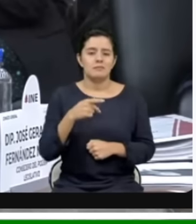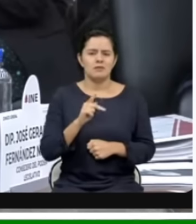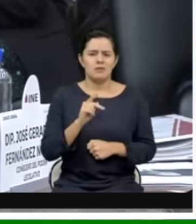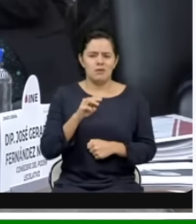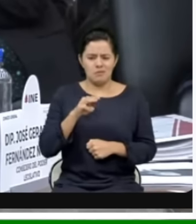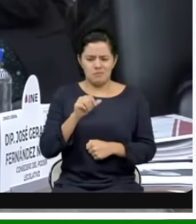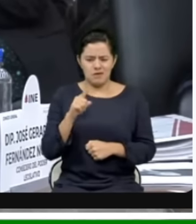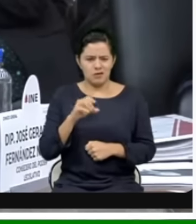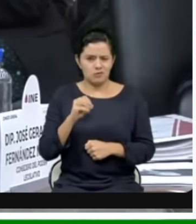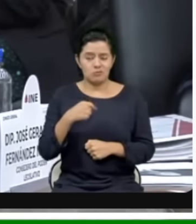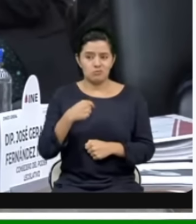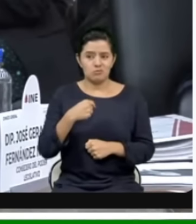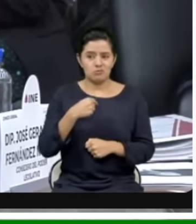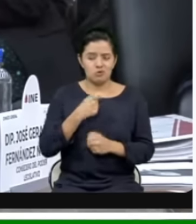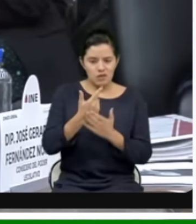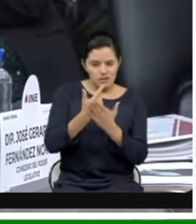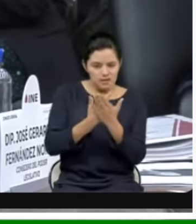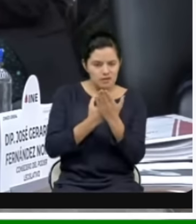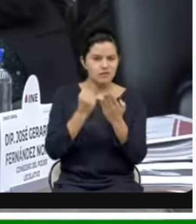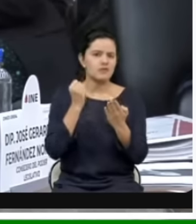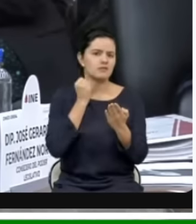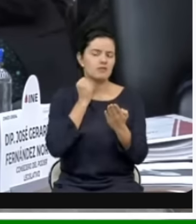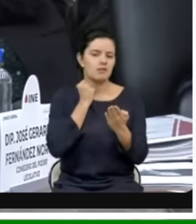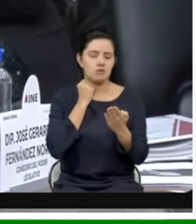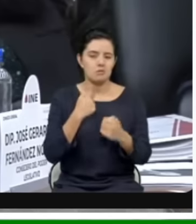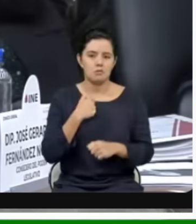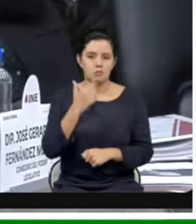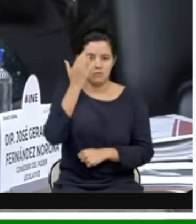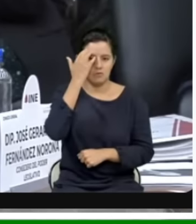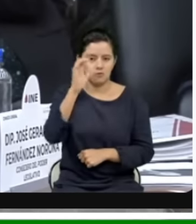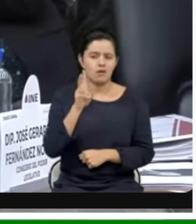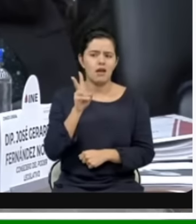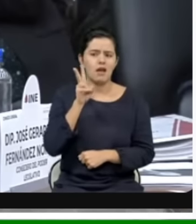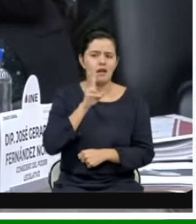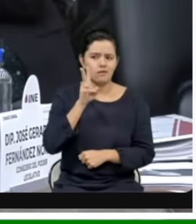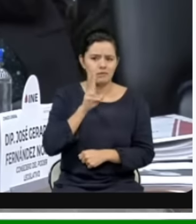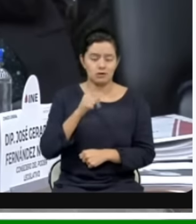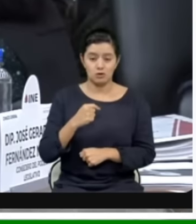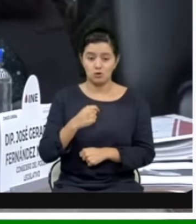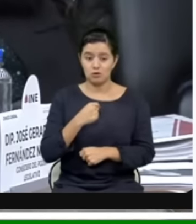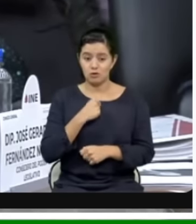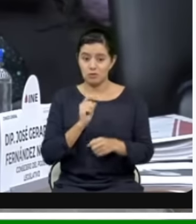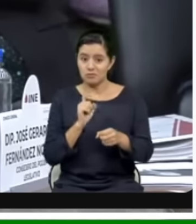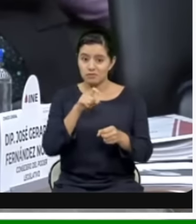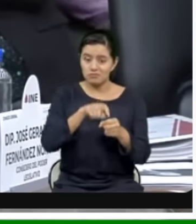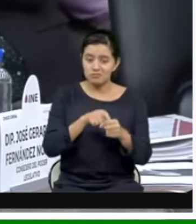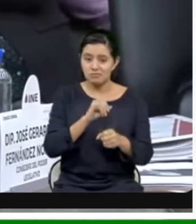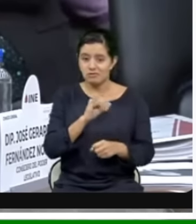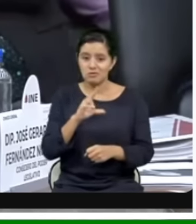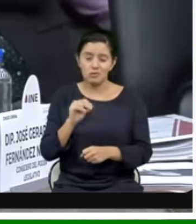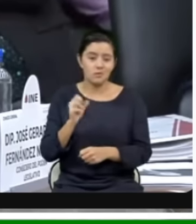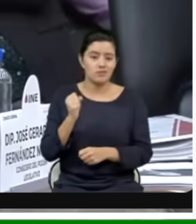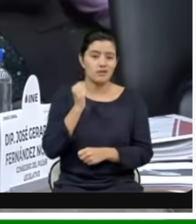diputado yergo de morena amigos y amigas vamos a ir al video porque se puso muy muy